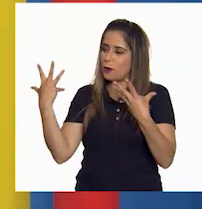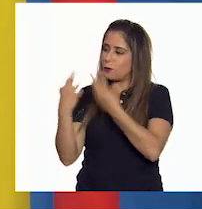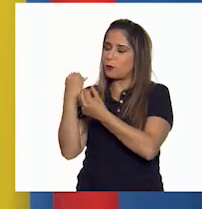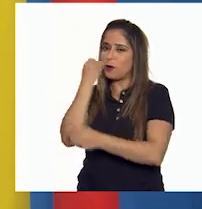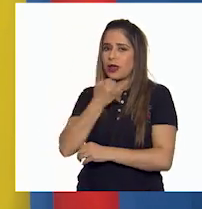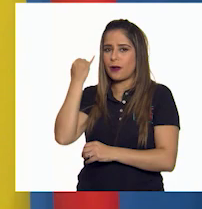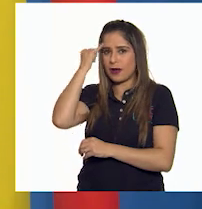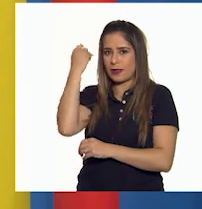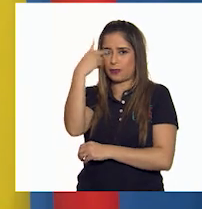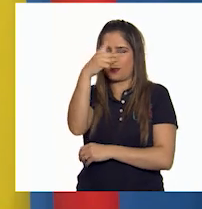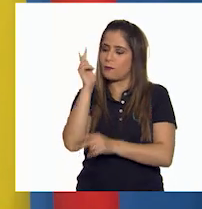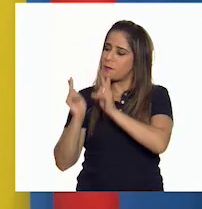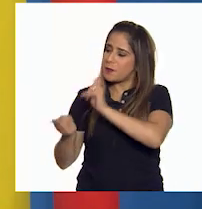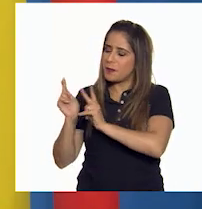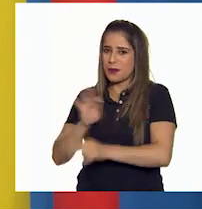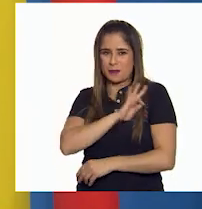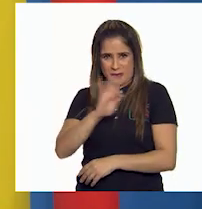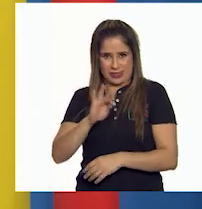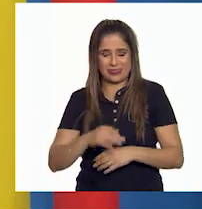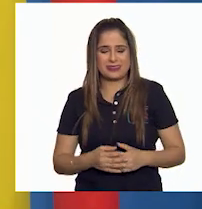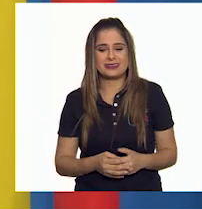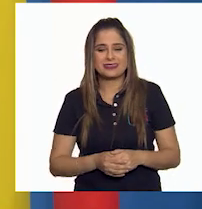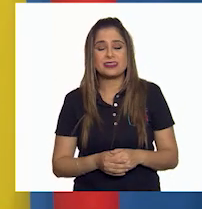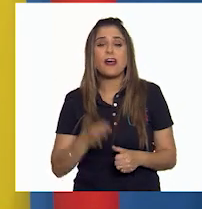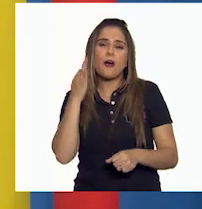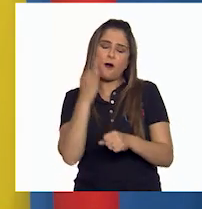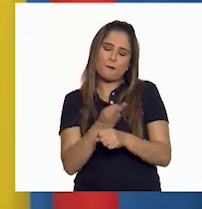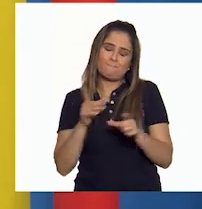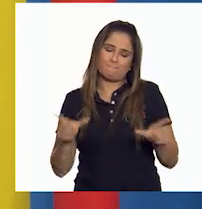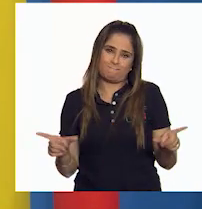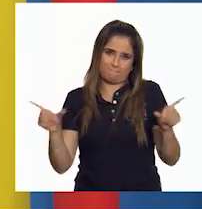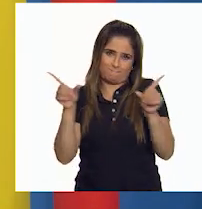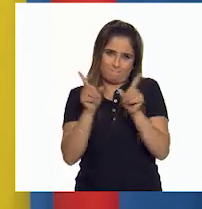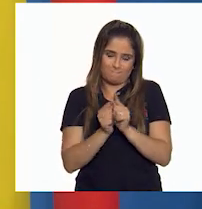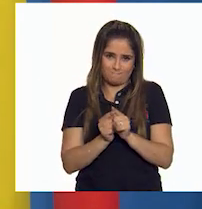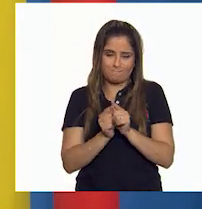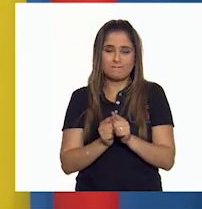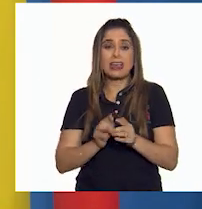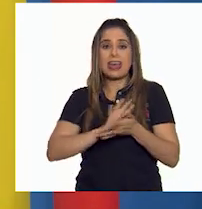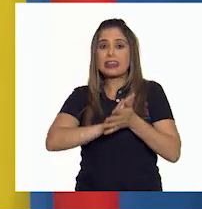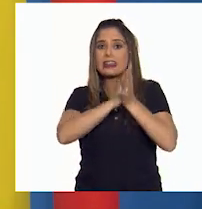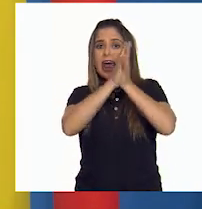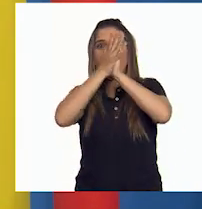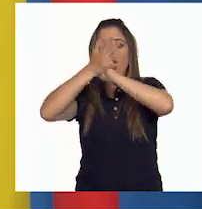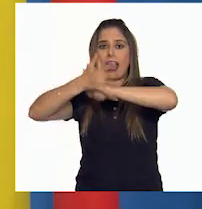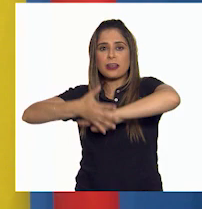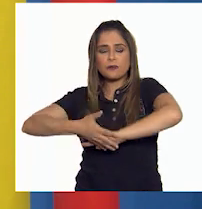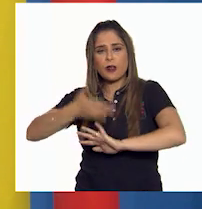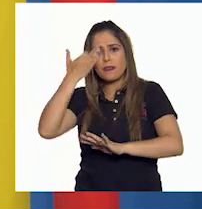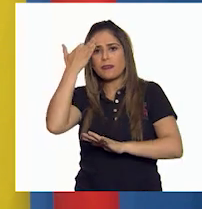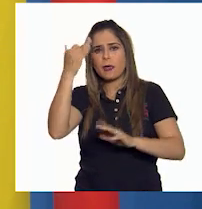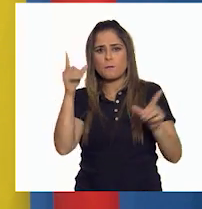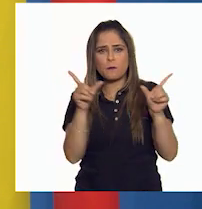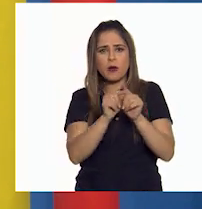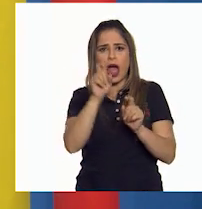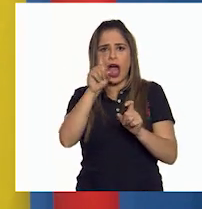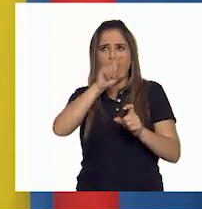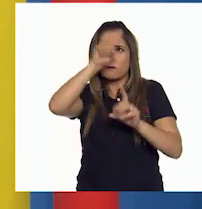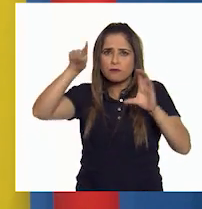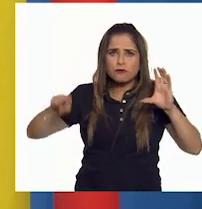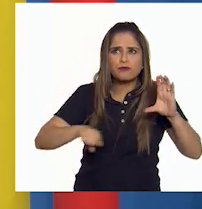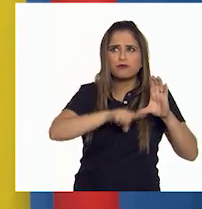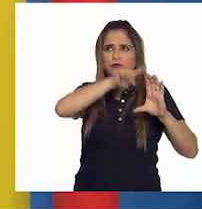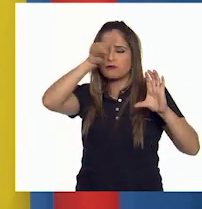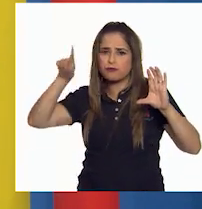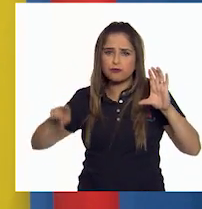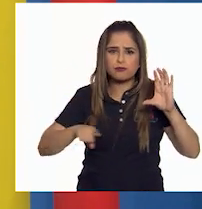con tu familia en tu lengua materna. Por hoy hemos terminado con Transformaciones temporales y ciclo del agua, de